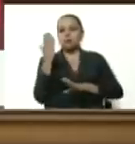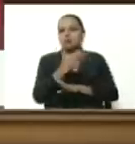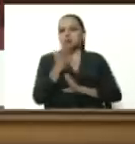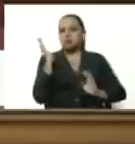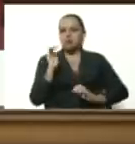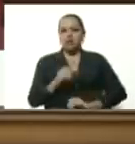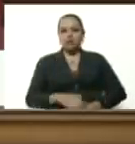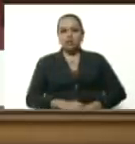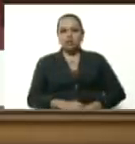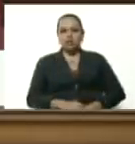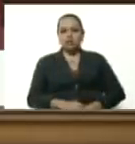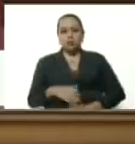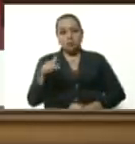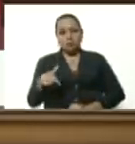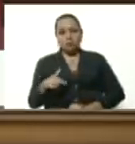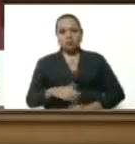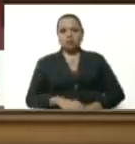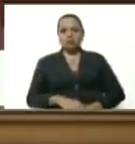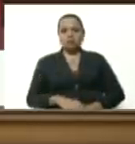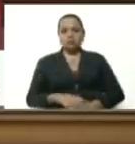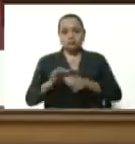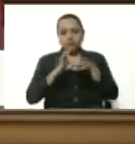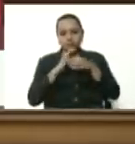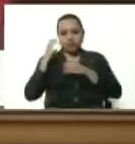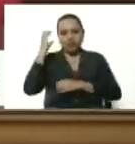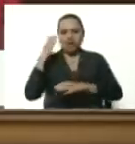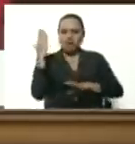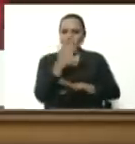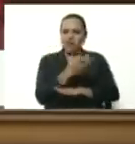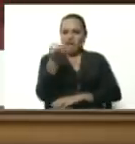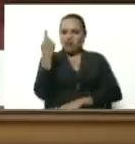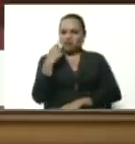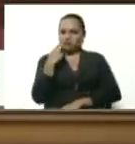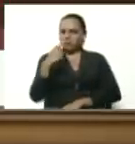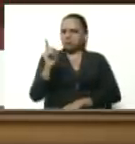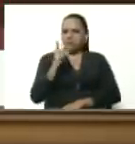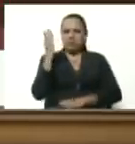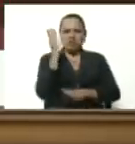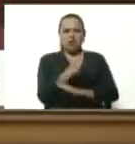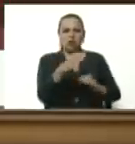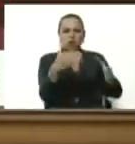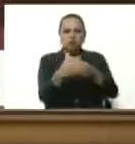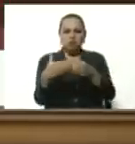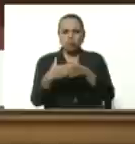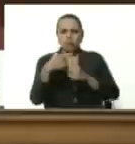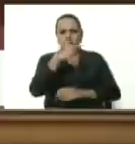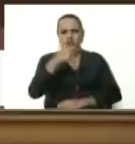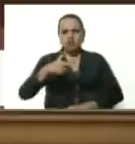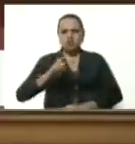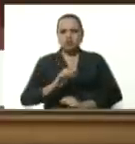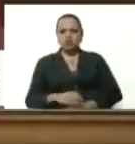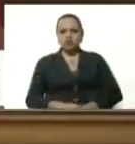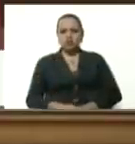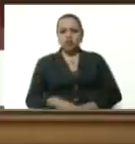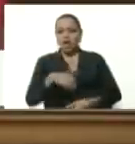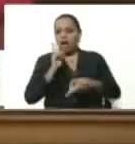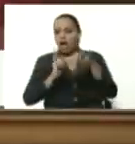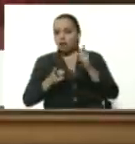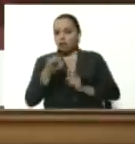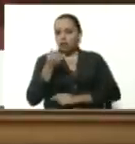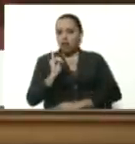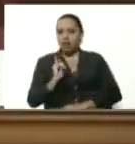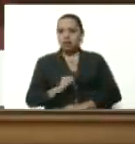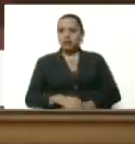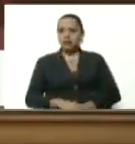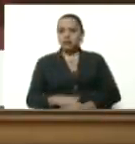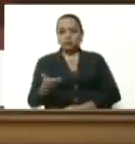Europea sanciona, ayer, dicen ellos que sancionan a un grupo de gente, y entre ellos están